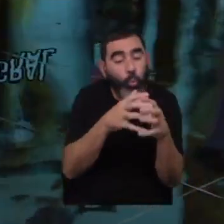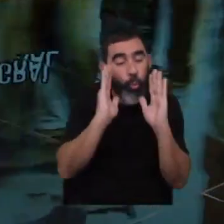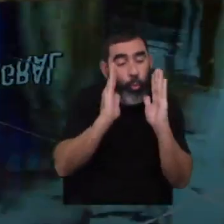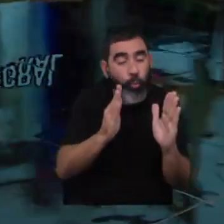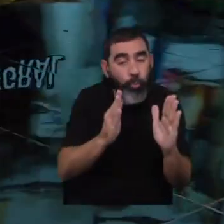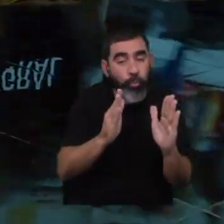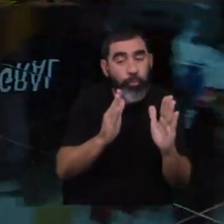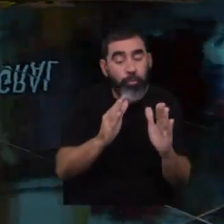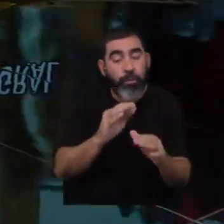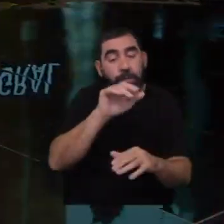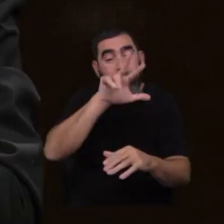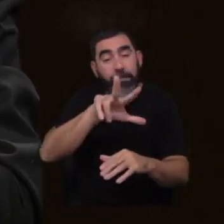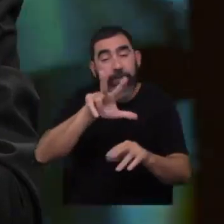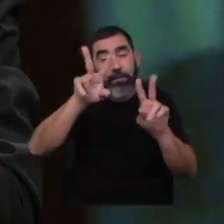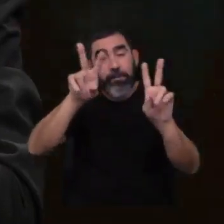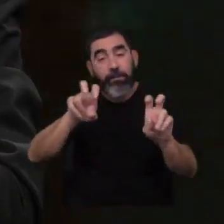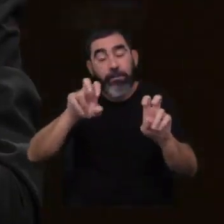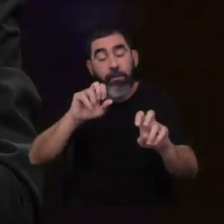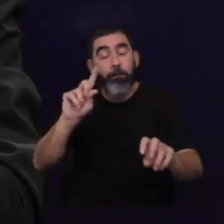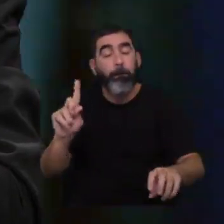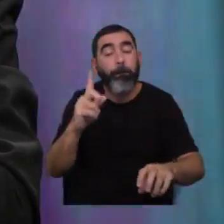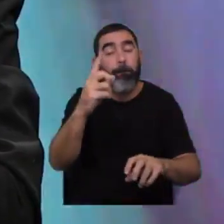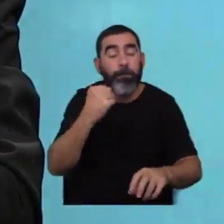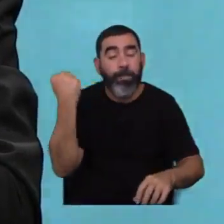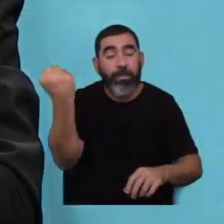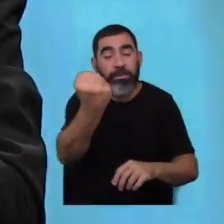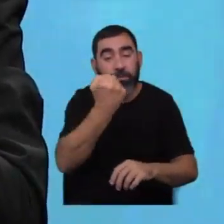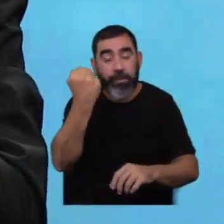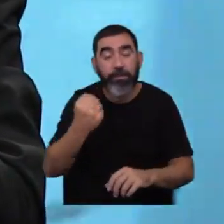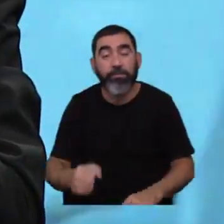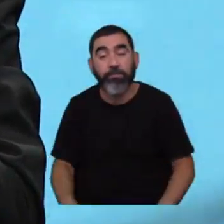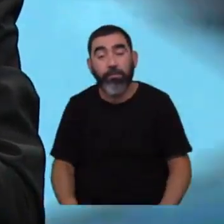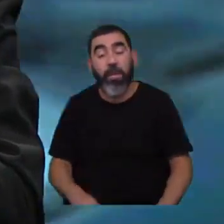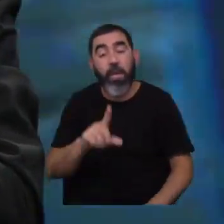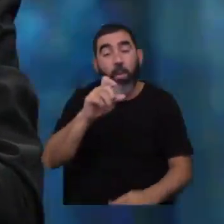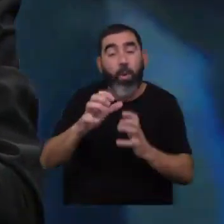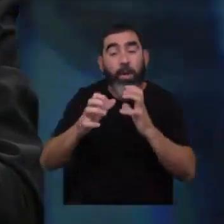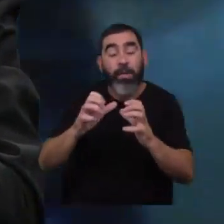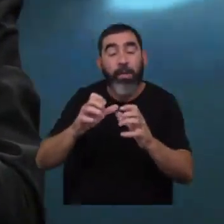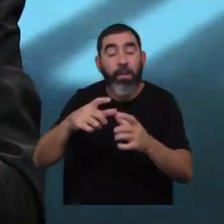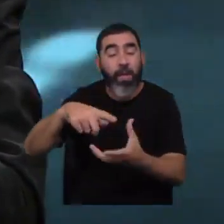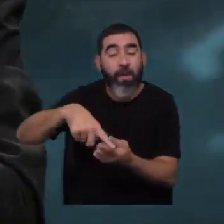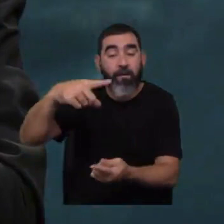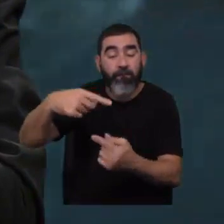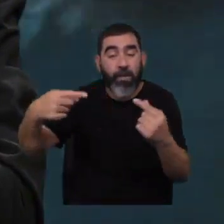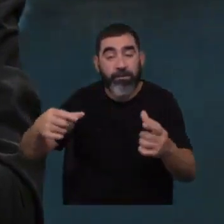se focalizara en 3 temas, digamos, vinculantes, que es agua, energía y envases.